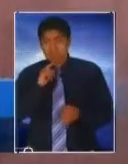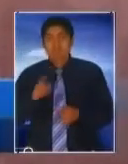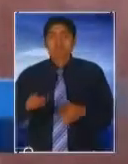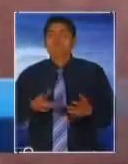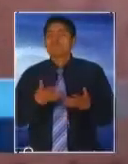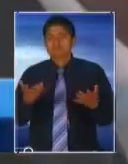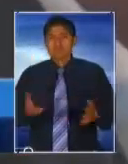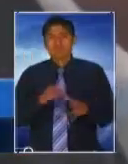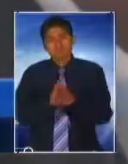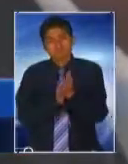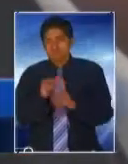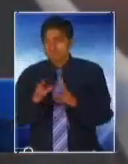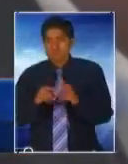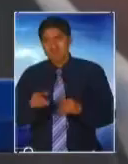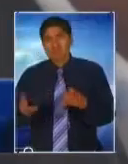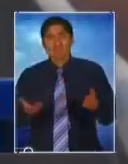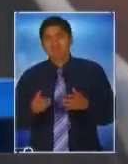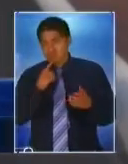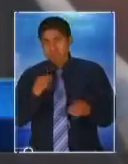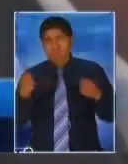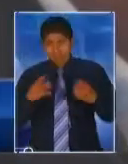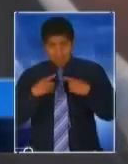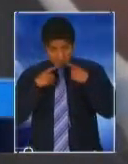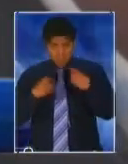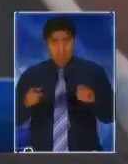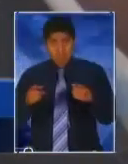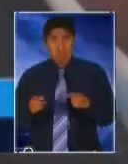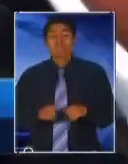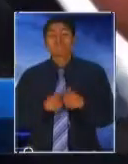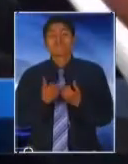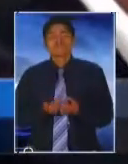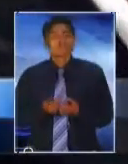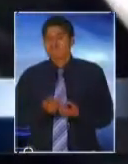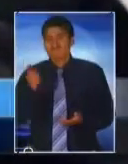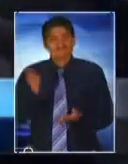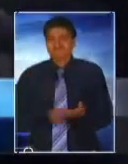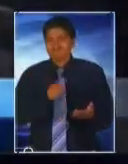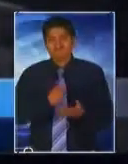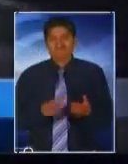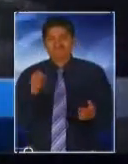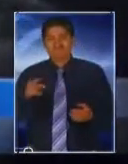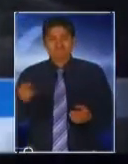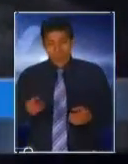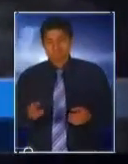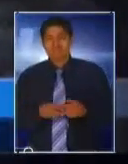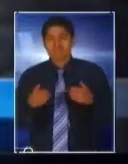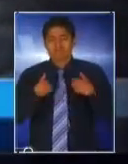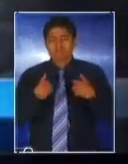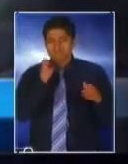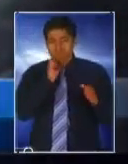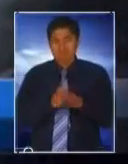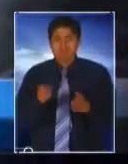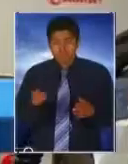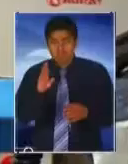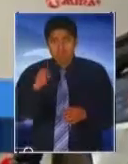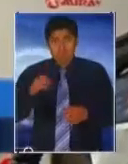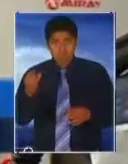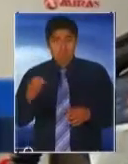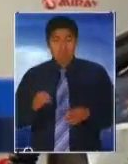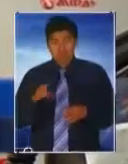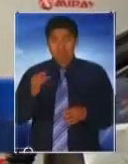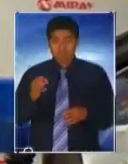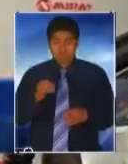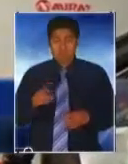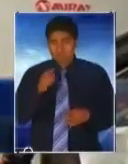en un caso de corrupción en donde fue declarado como reo contumaz que tenemos por ejemplo a benicio ríos